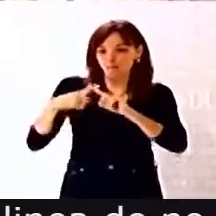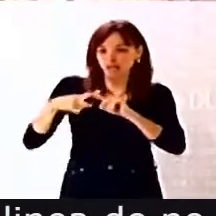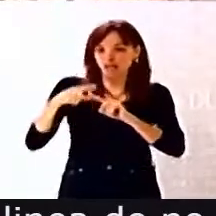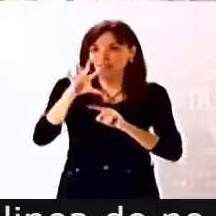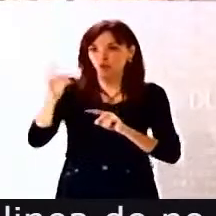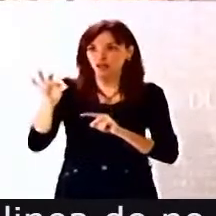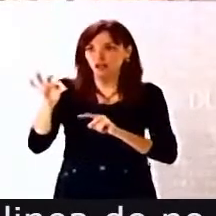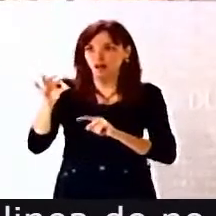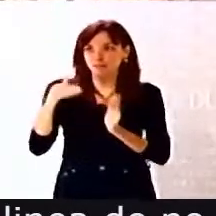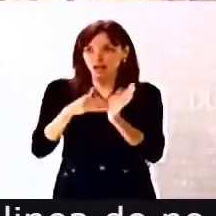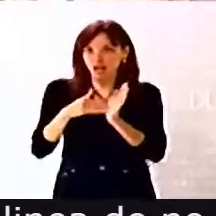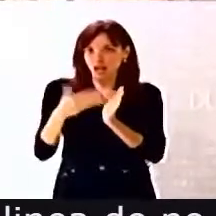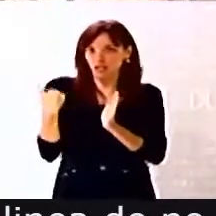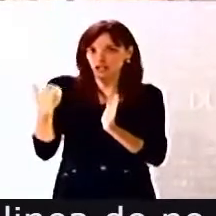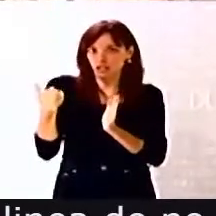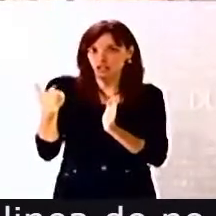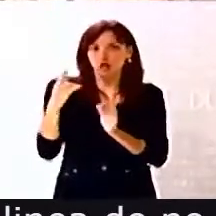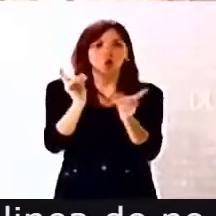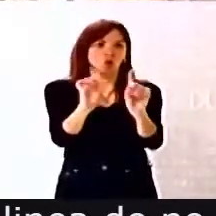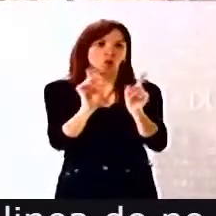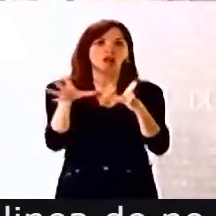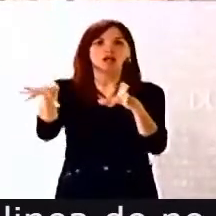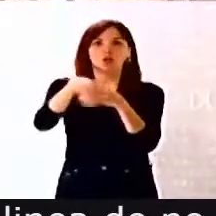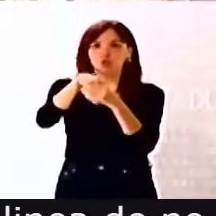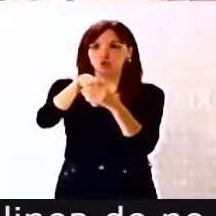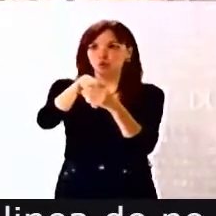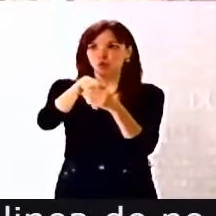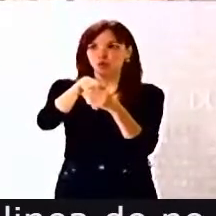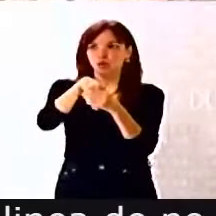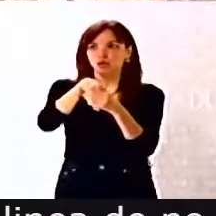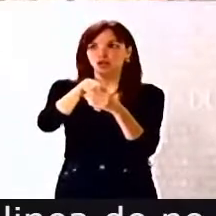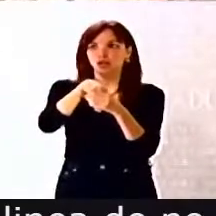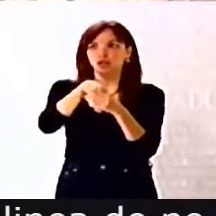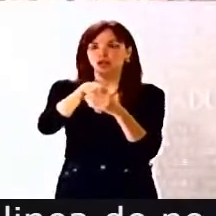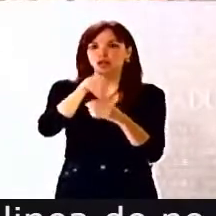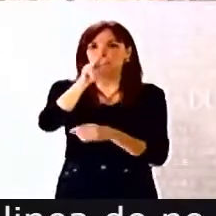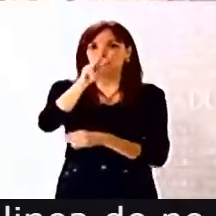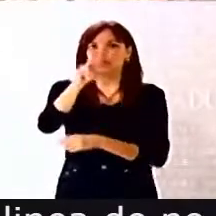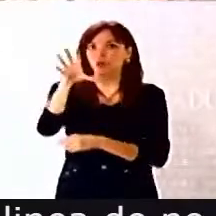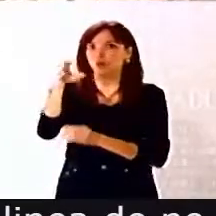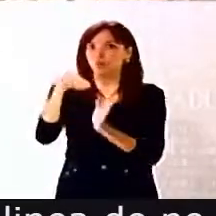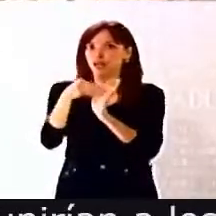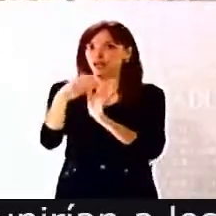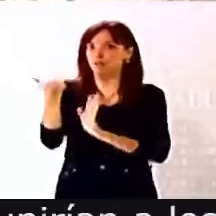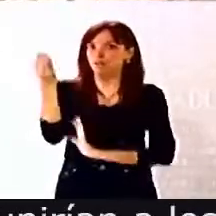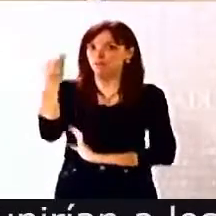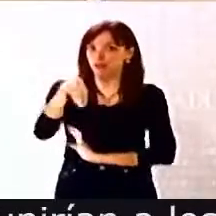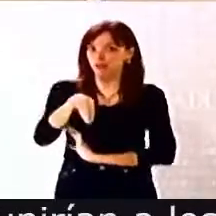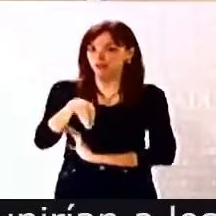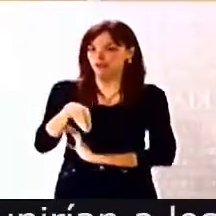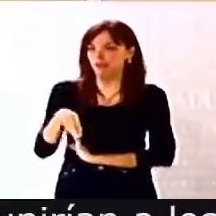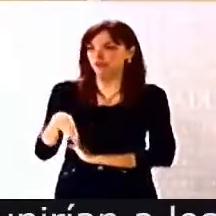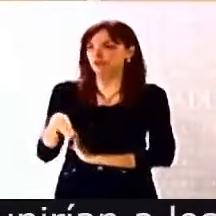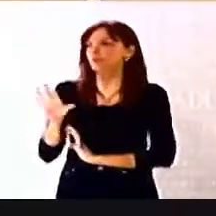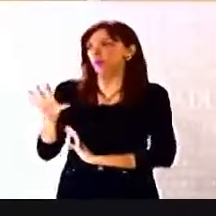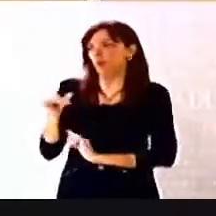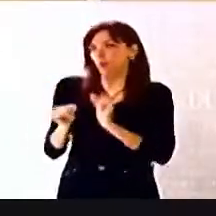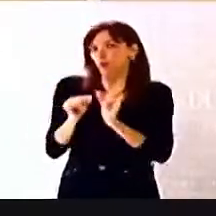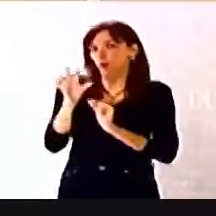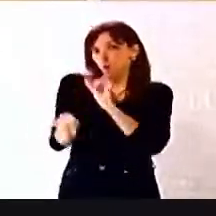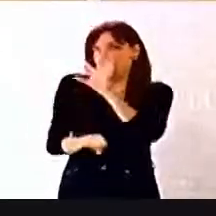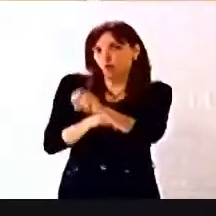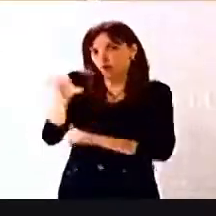otro día que se habían comprado? Los incluye. O sea, son 25.000 más de los anunciados. Gracias. Pero vamos, iremos comprando más,